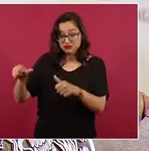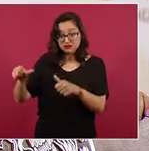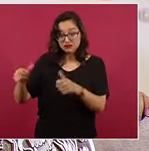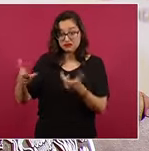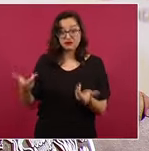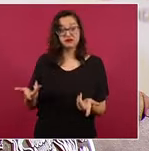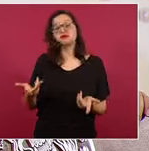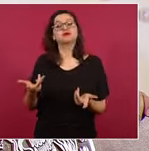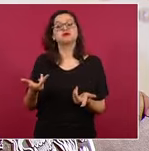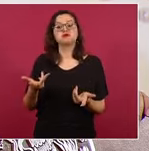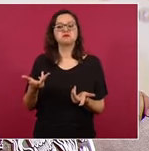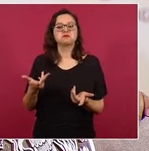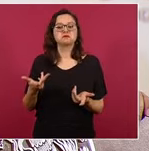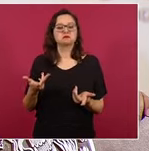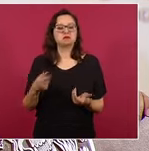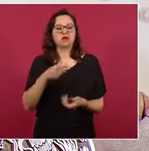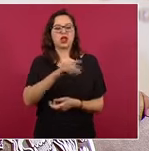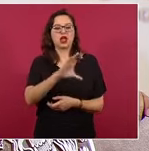y a estos